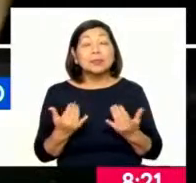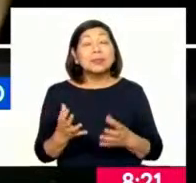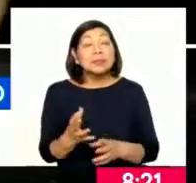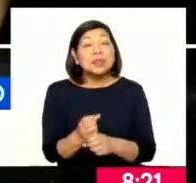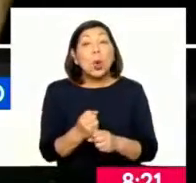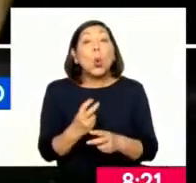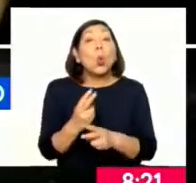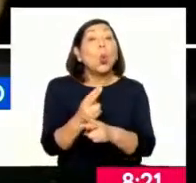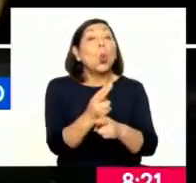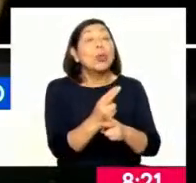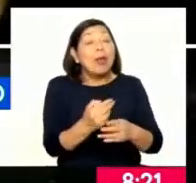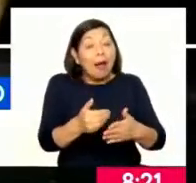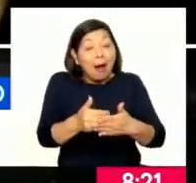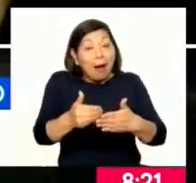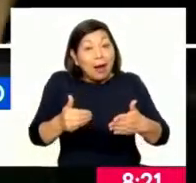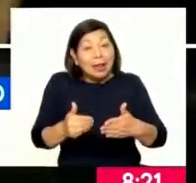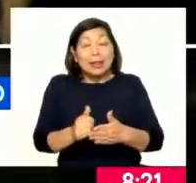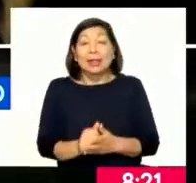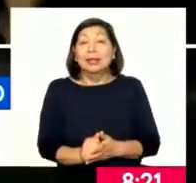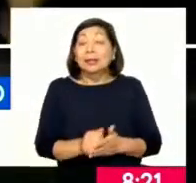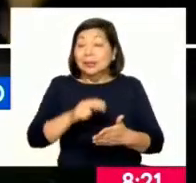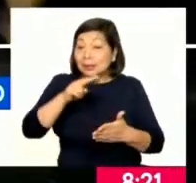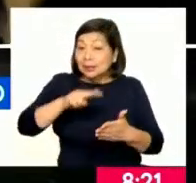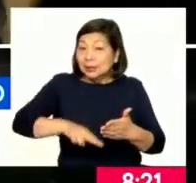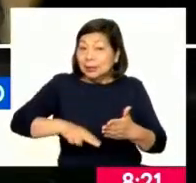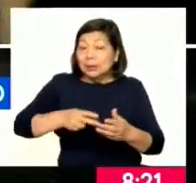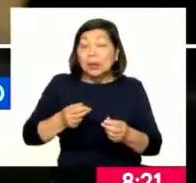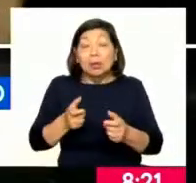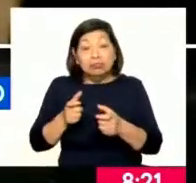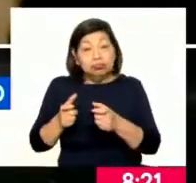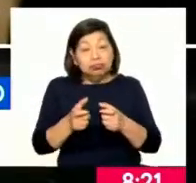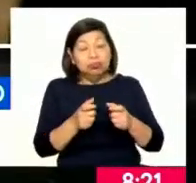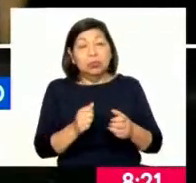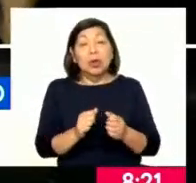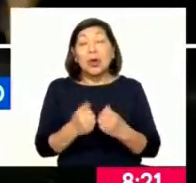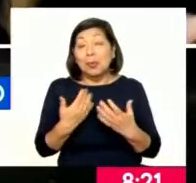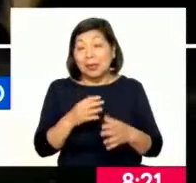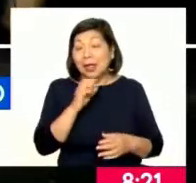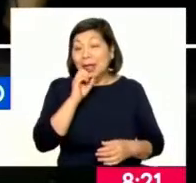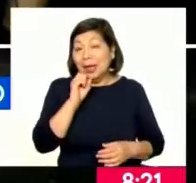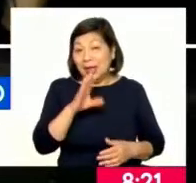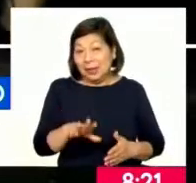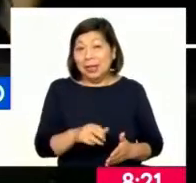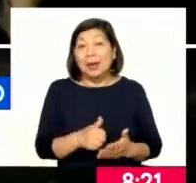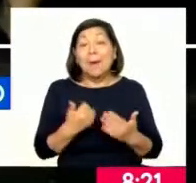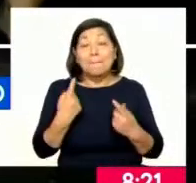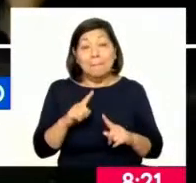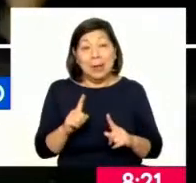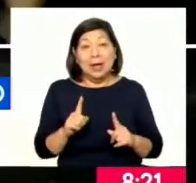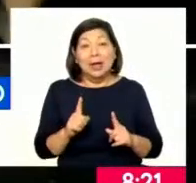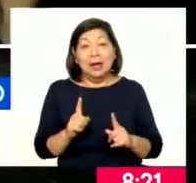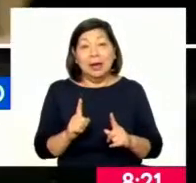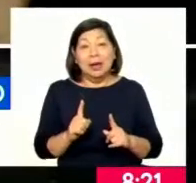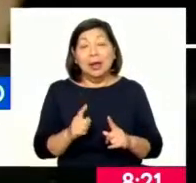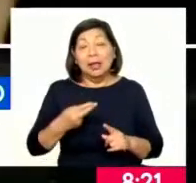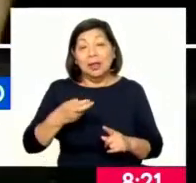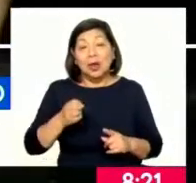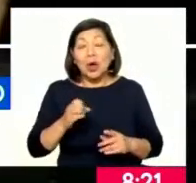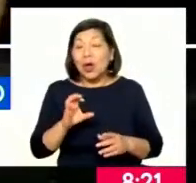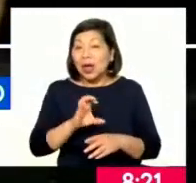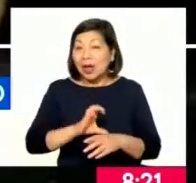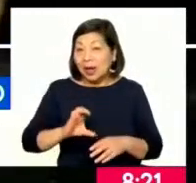de medidas oportunas, ¿no? Además de realizar los monitoreos, como ya he mencionado, considerando estos parámetros de hidrocarburos,